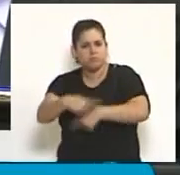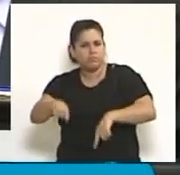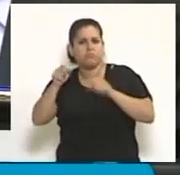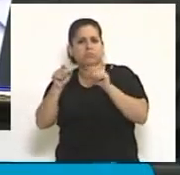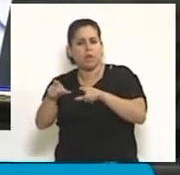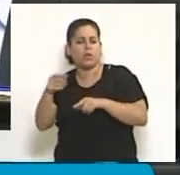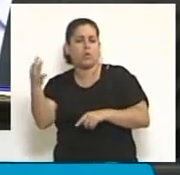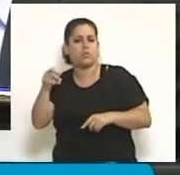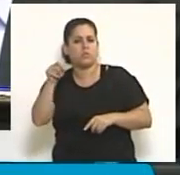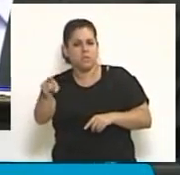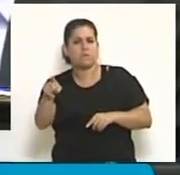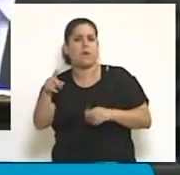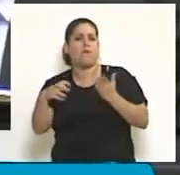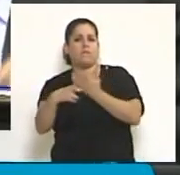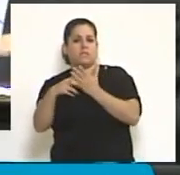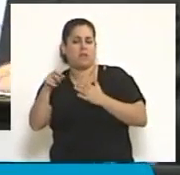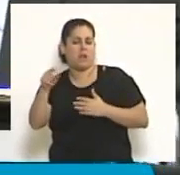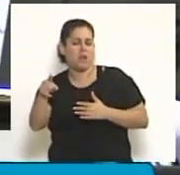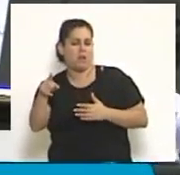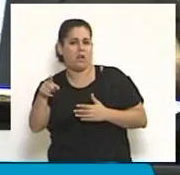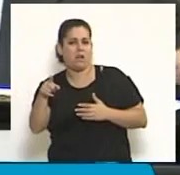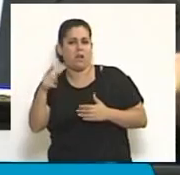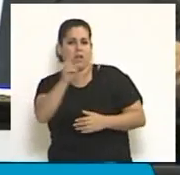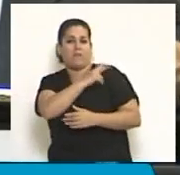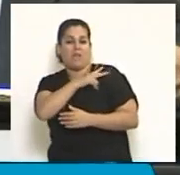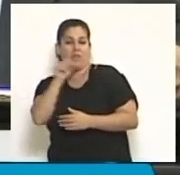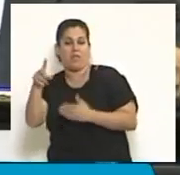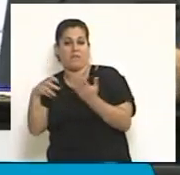al Procurador General de la Nación a dichos fines, lo que